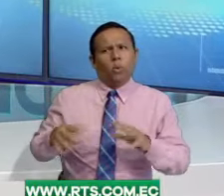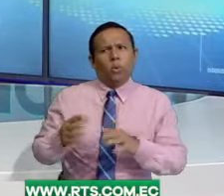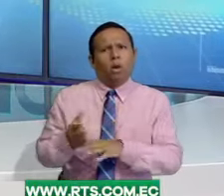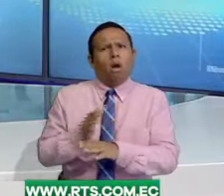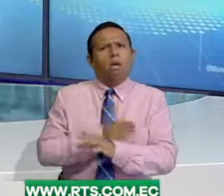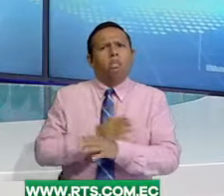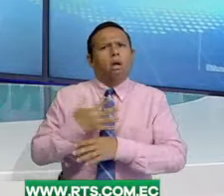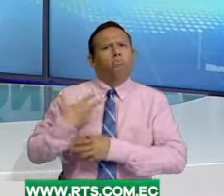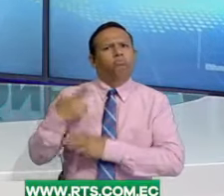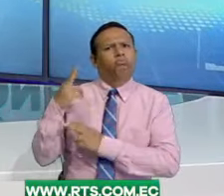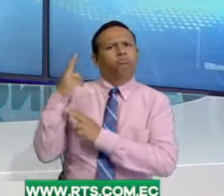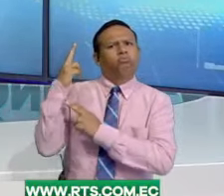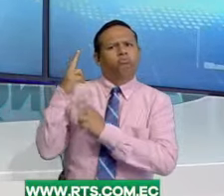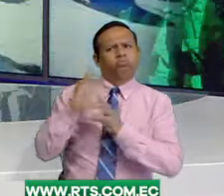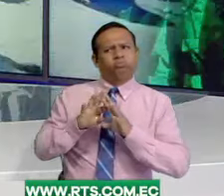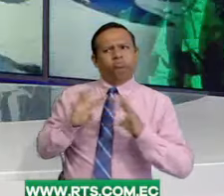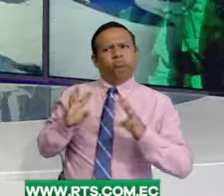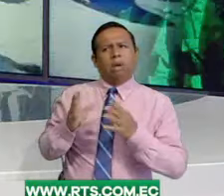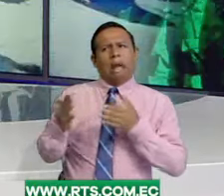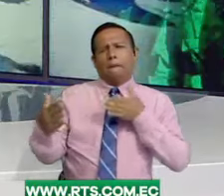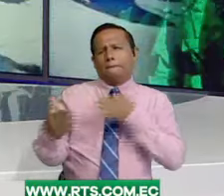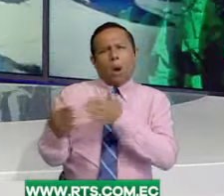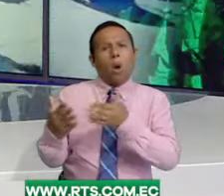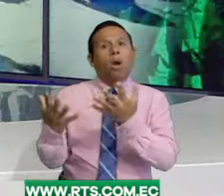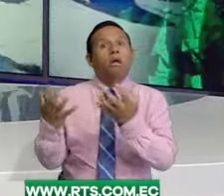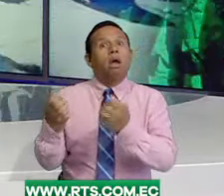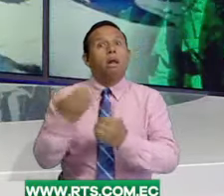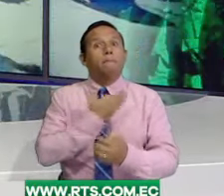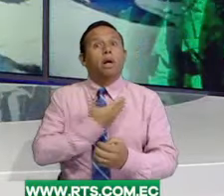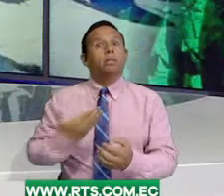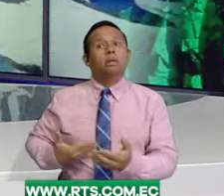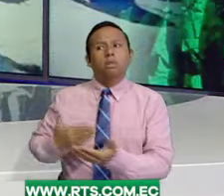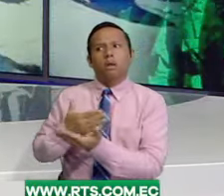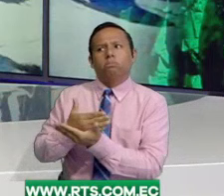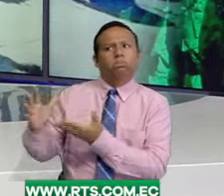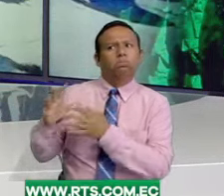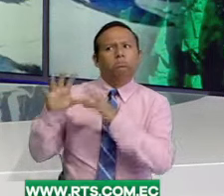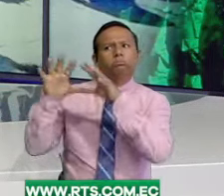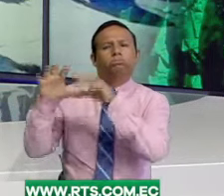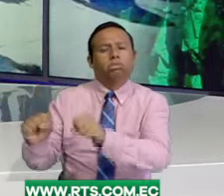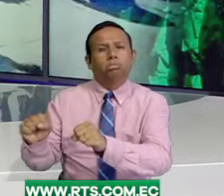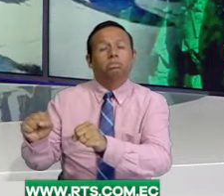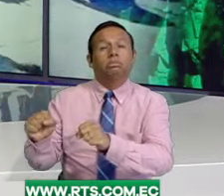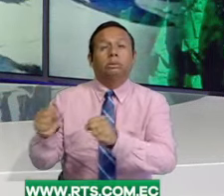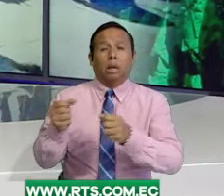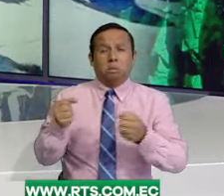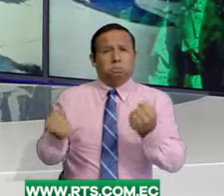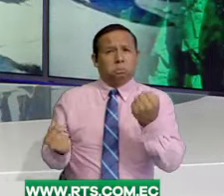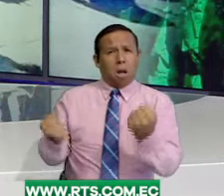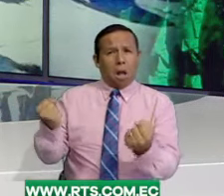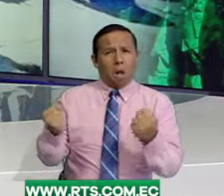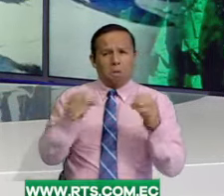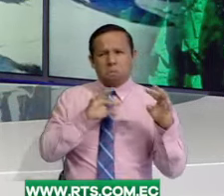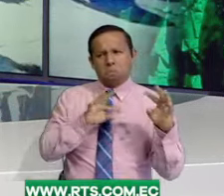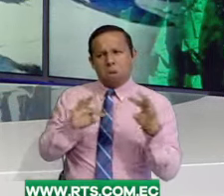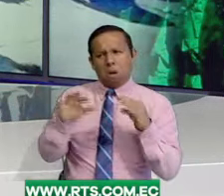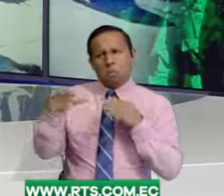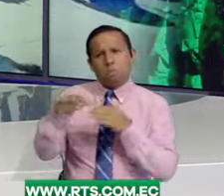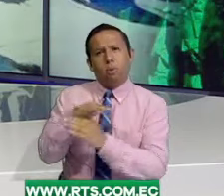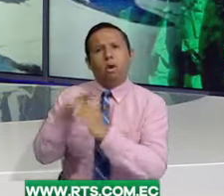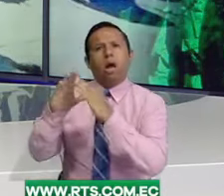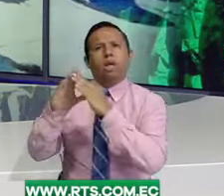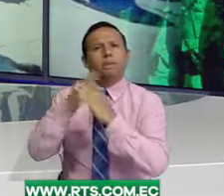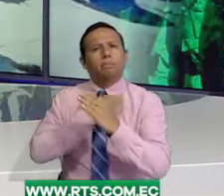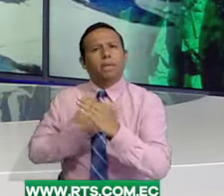Parte de las Fuerzas Armadas que con tanquetas y personal militar intentaron entrar al Palacio Presidencial. El presidente Luis Arce llamó